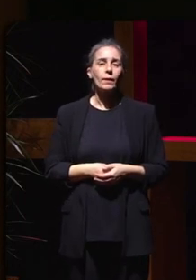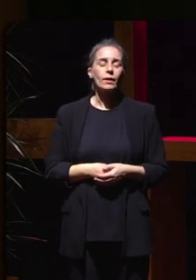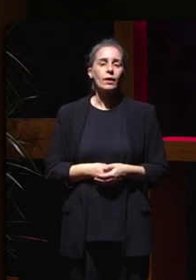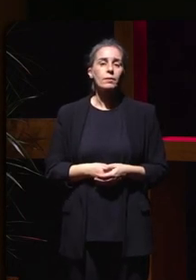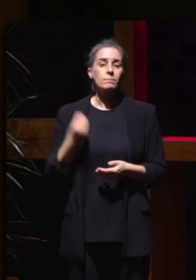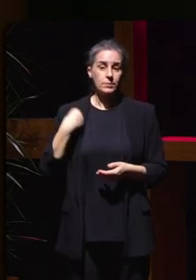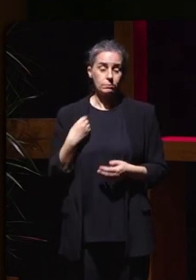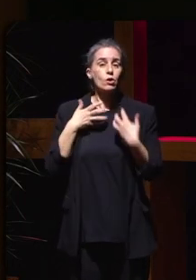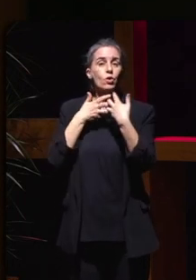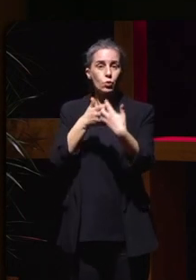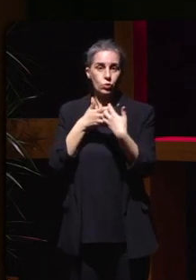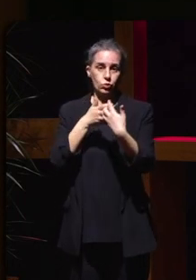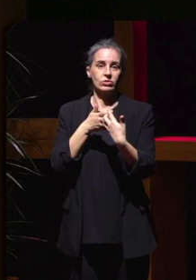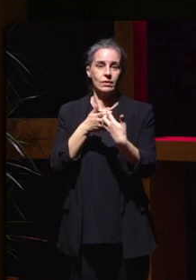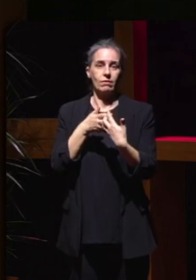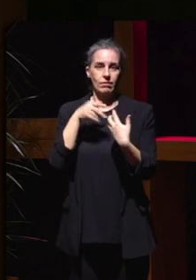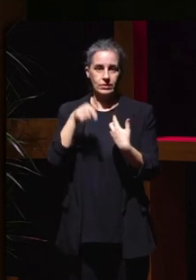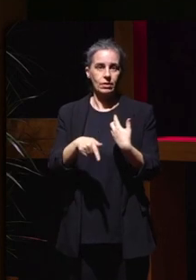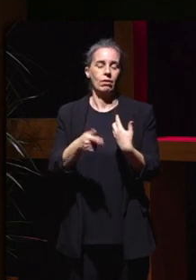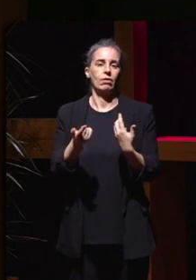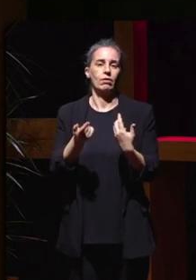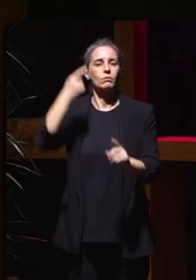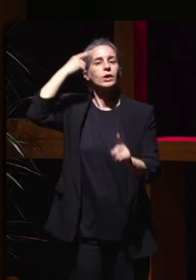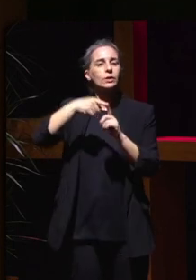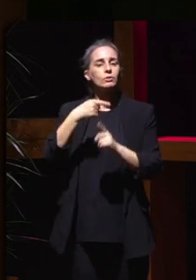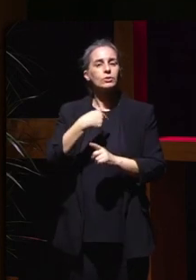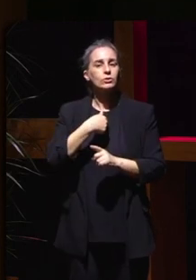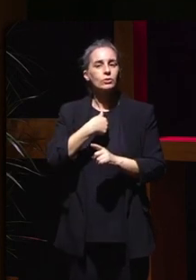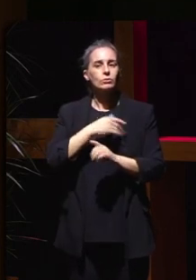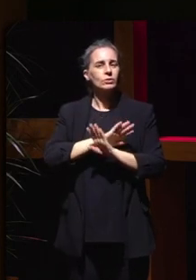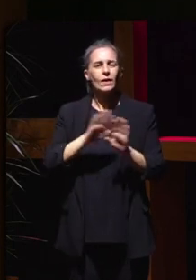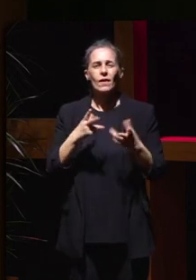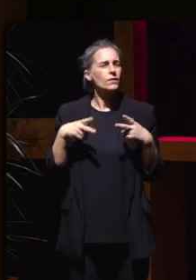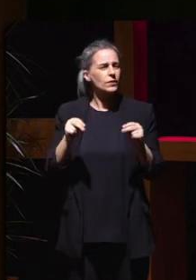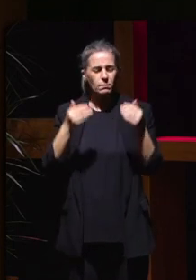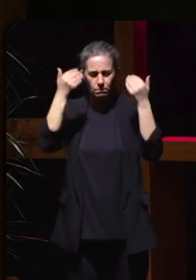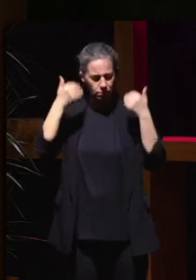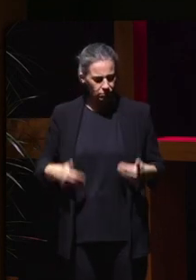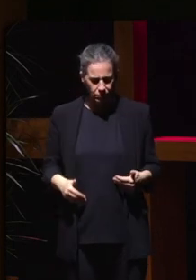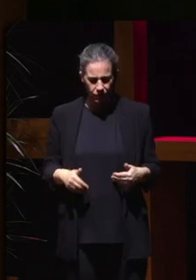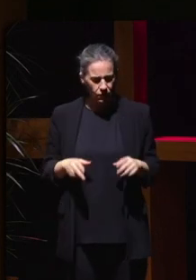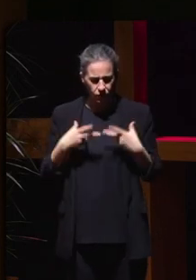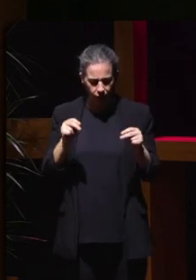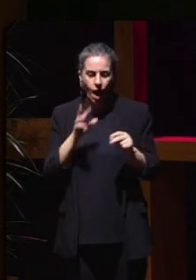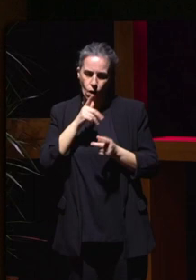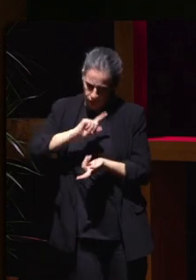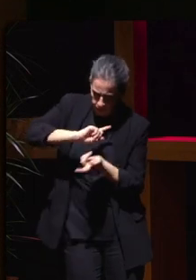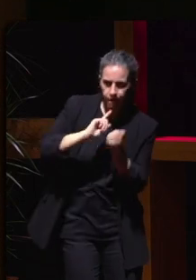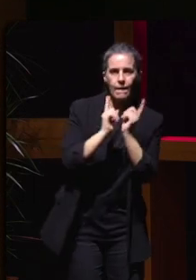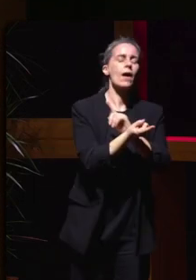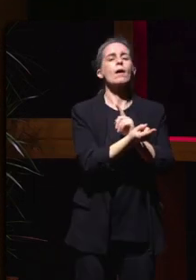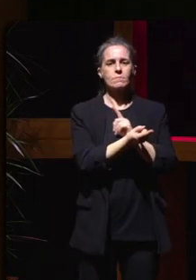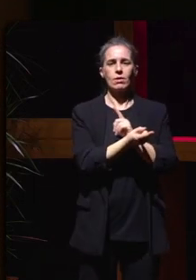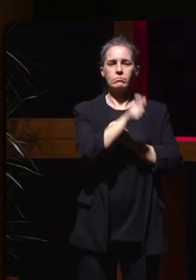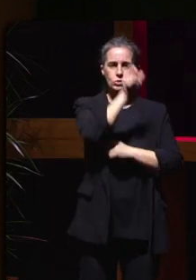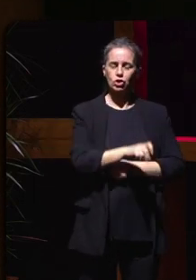a esta loita a esta batalla por desear de ser esa persona y pasar a ser esta que es un ágora